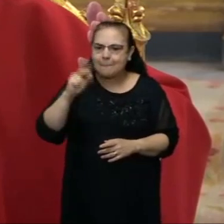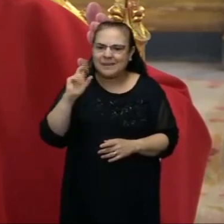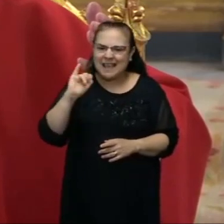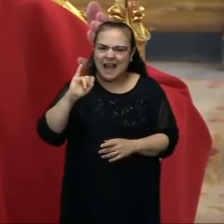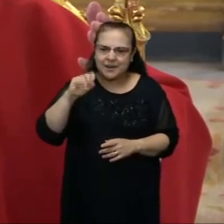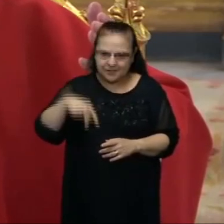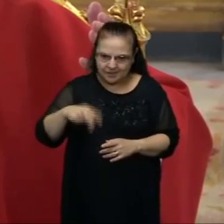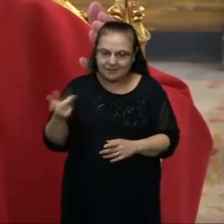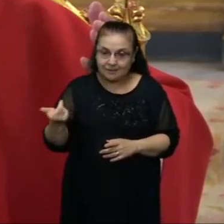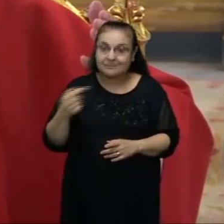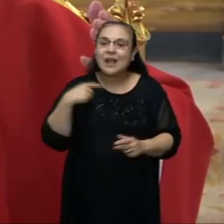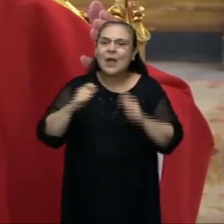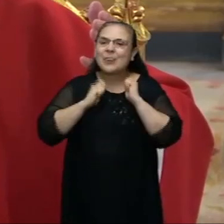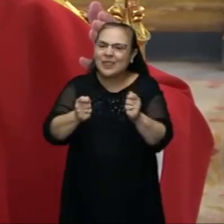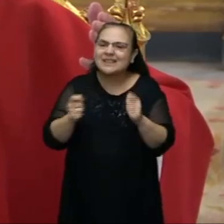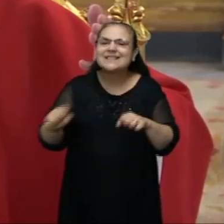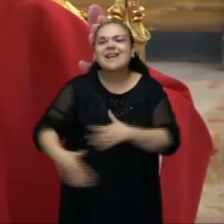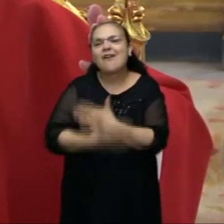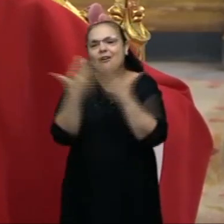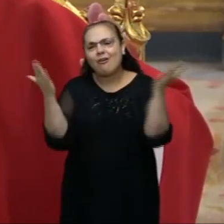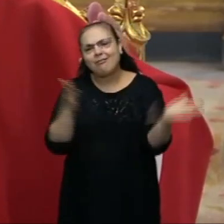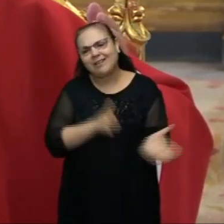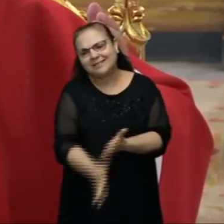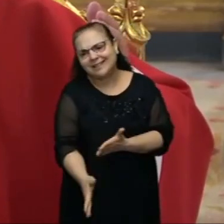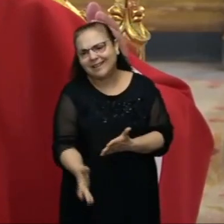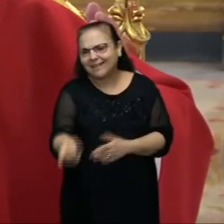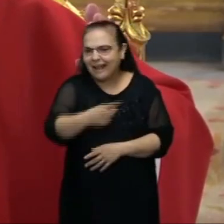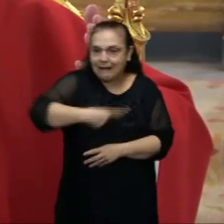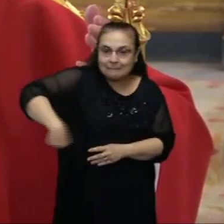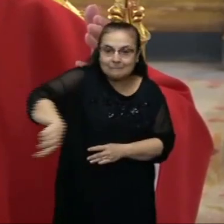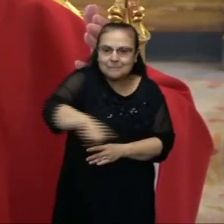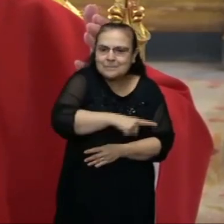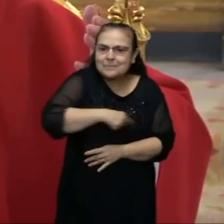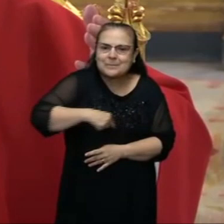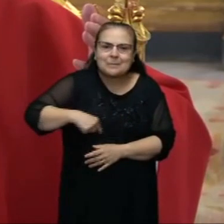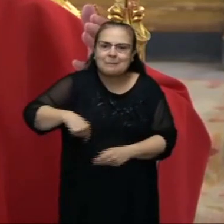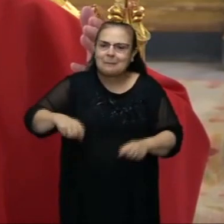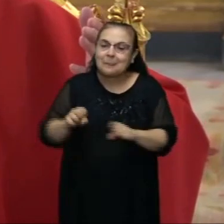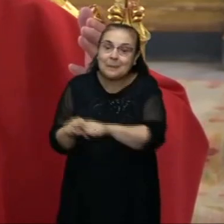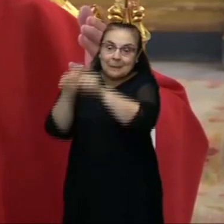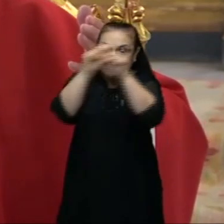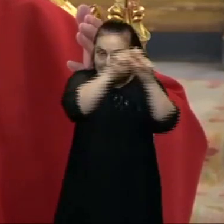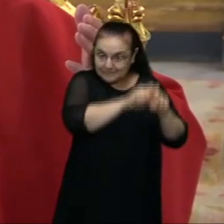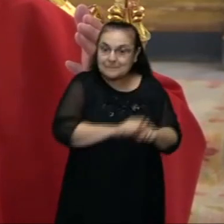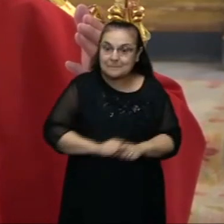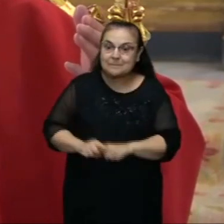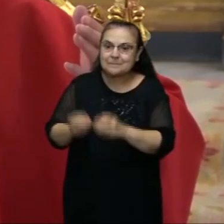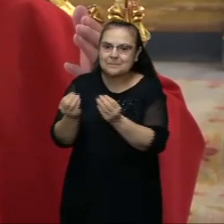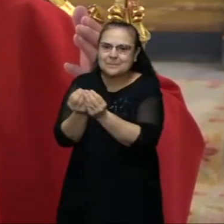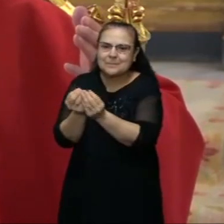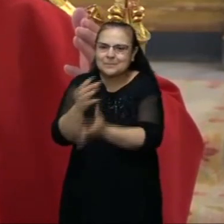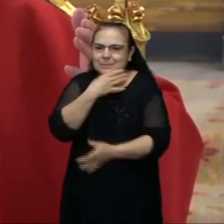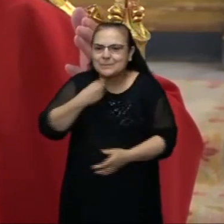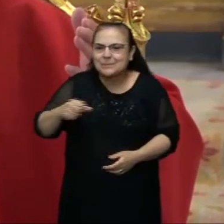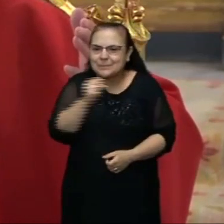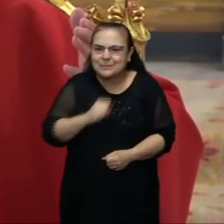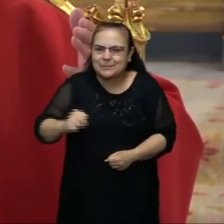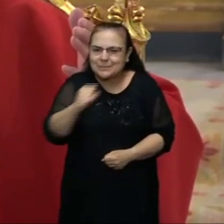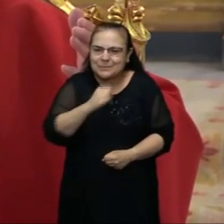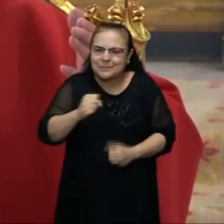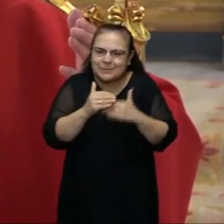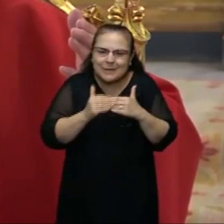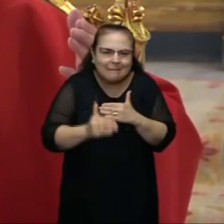ellos les diste la gloria eterna y a nosotros nos proteges con tu maravillosa